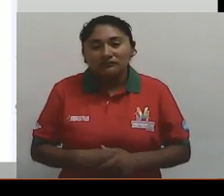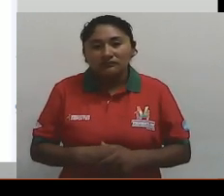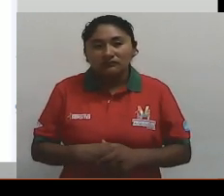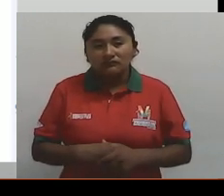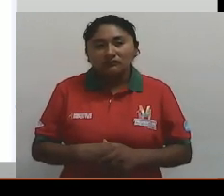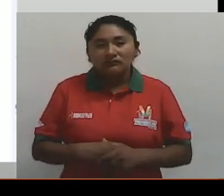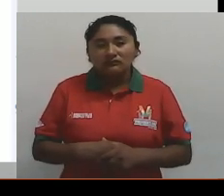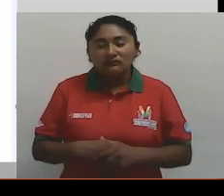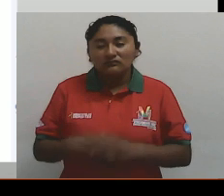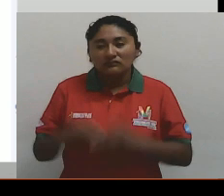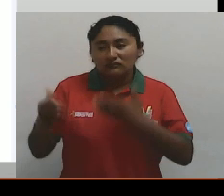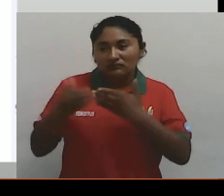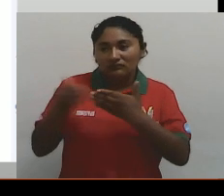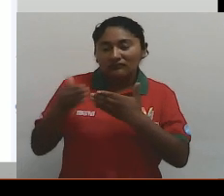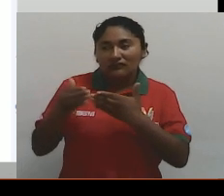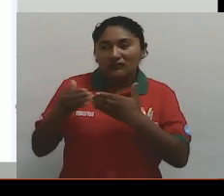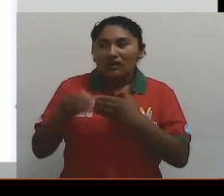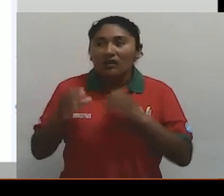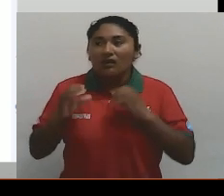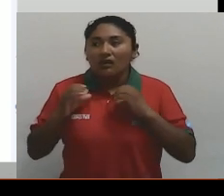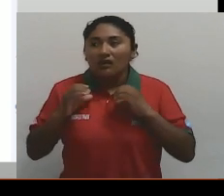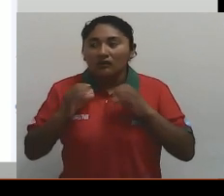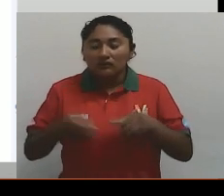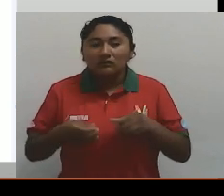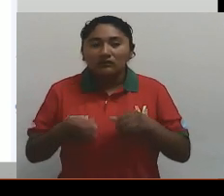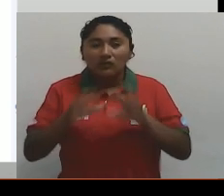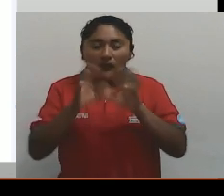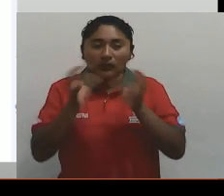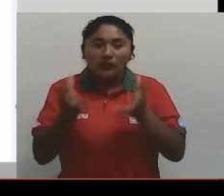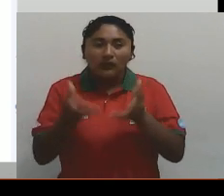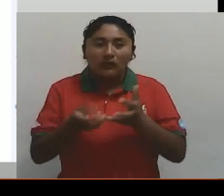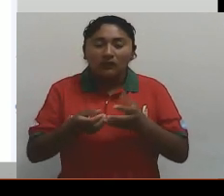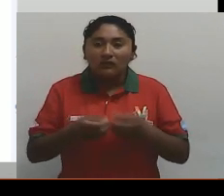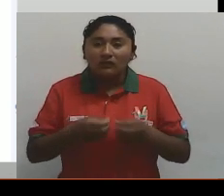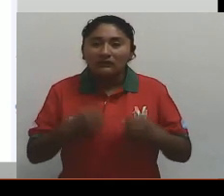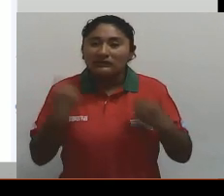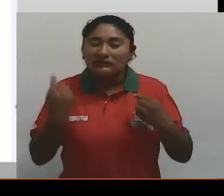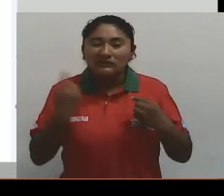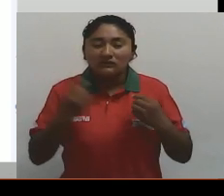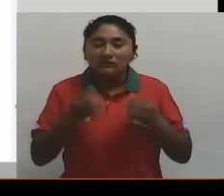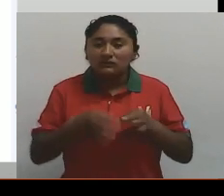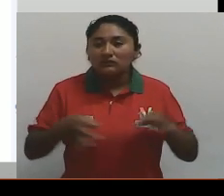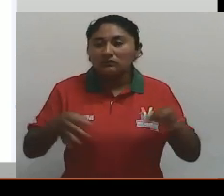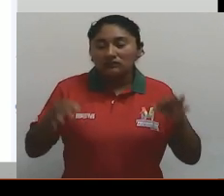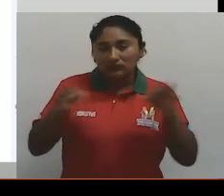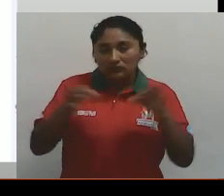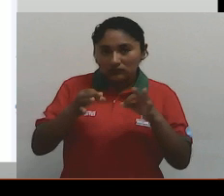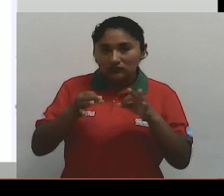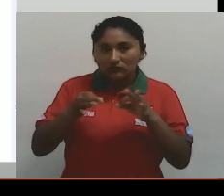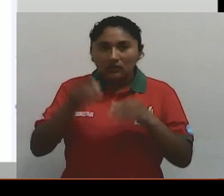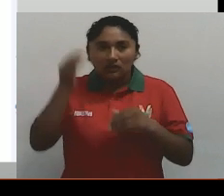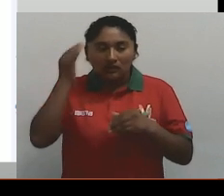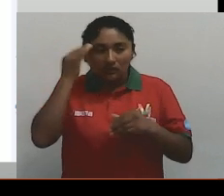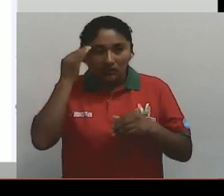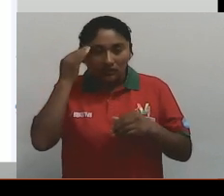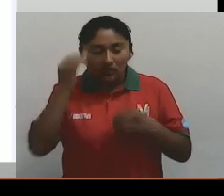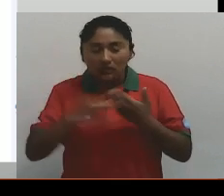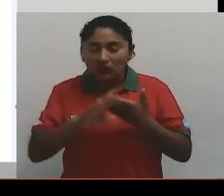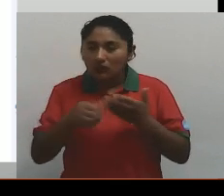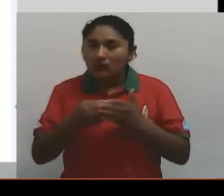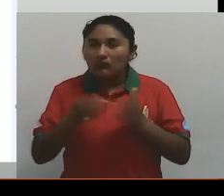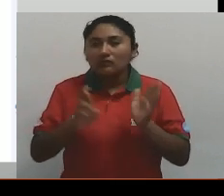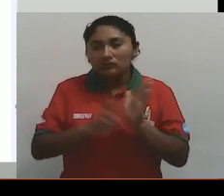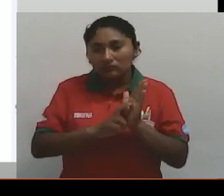simultáneamente. Excepciones. Durante el bloqueo se permiten contactos consecutivos entre uno o más jugadores a condición que los contactos ocurran en una misma